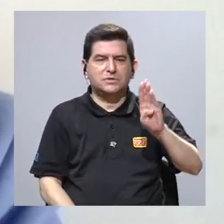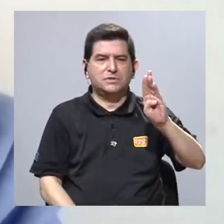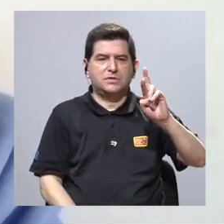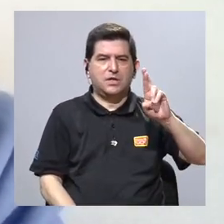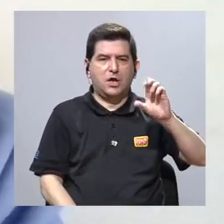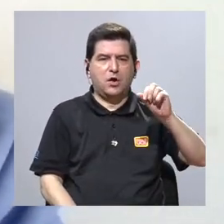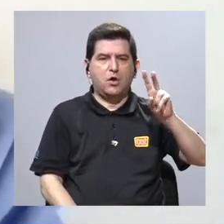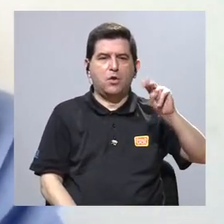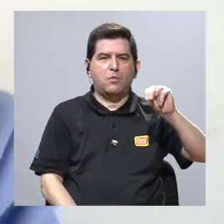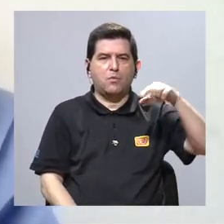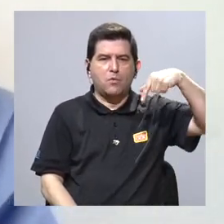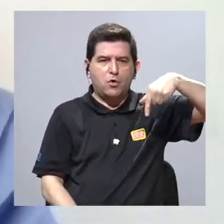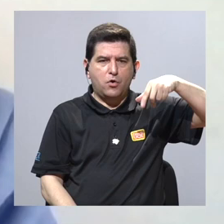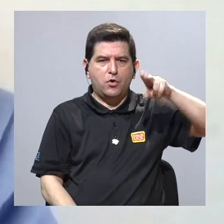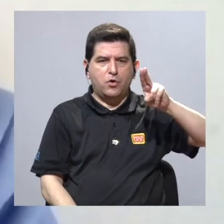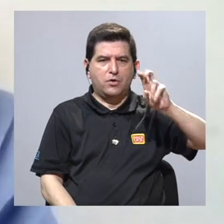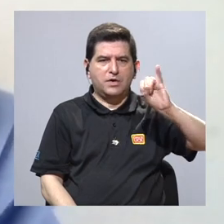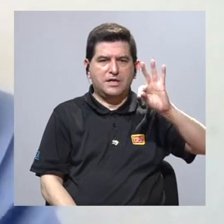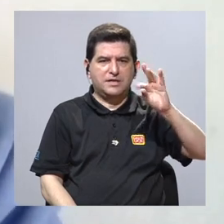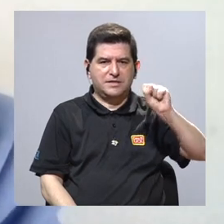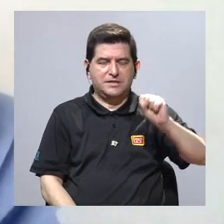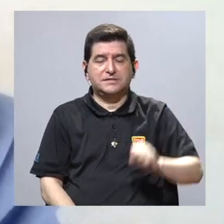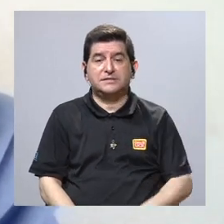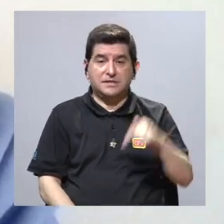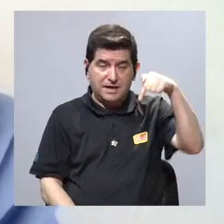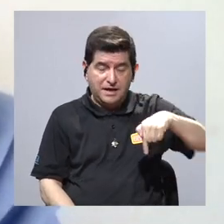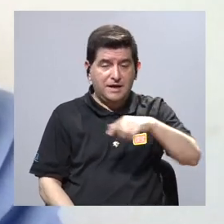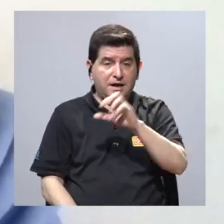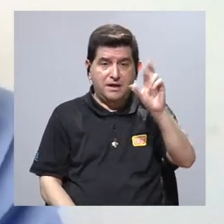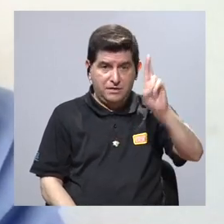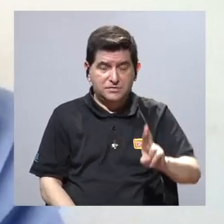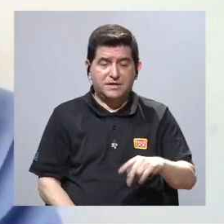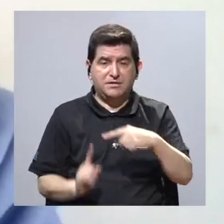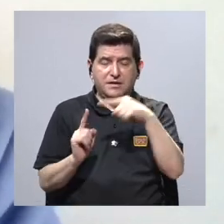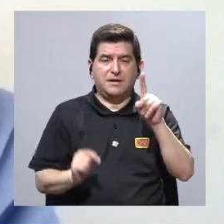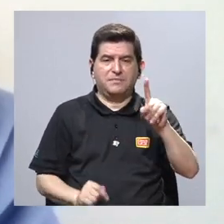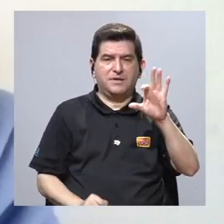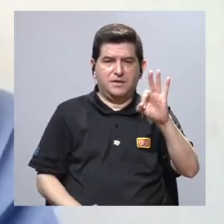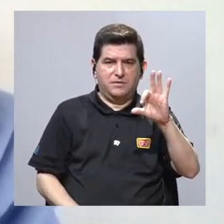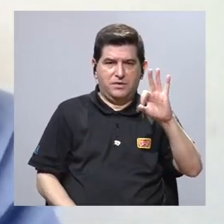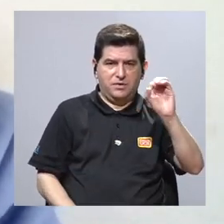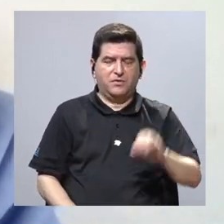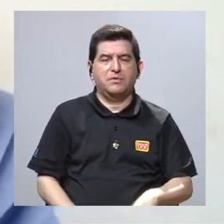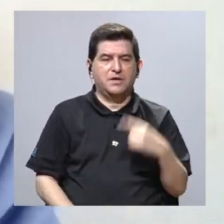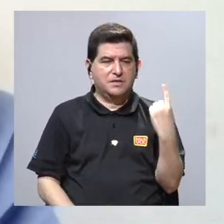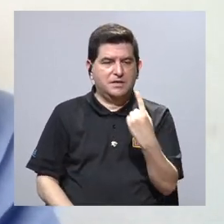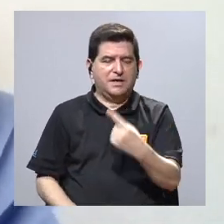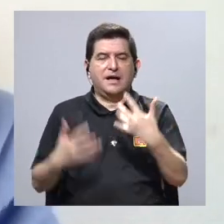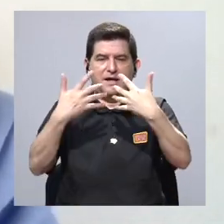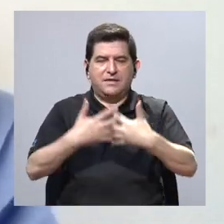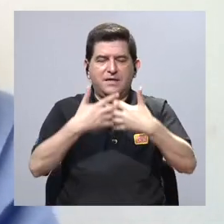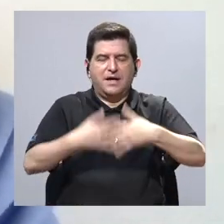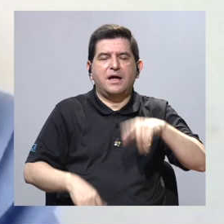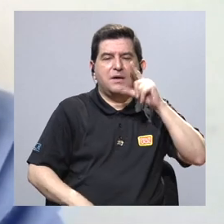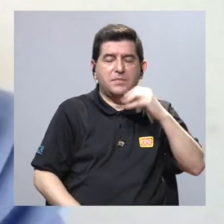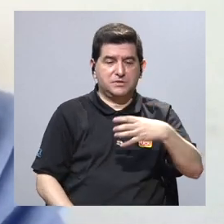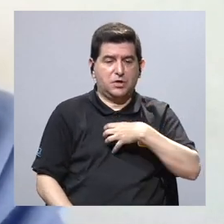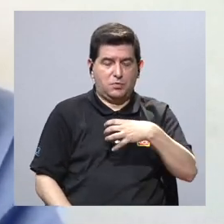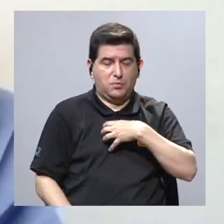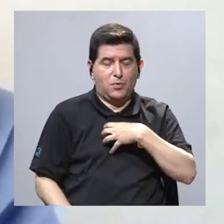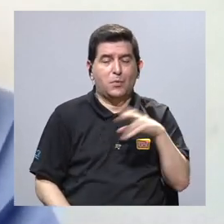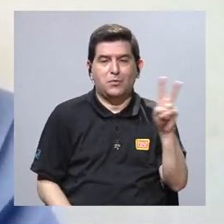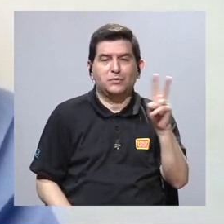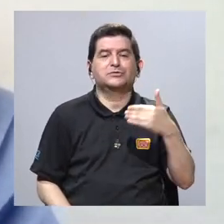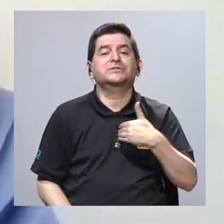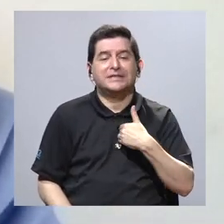gamma coronavirus, en granjas de Costa Rica desde 1990. Y cada empresa avícola tiene sus propias cepas de virus. Y a